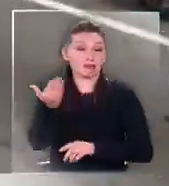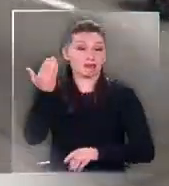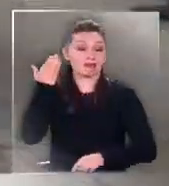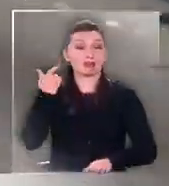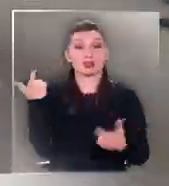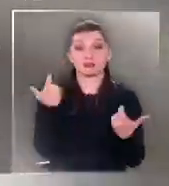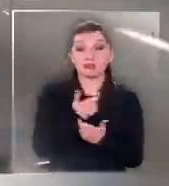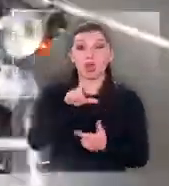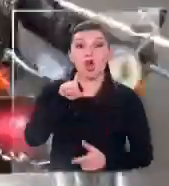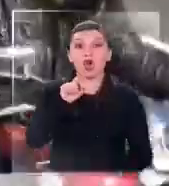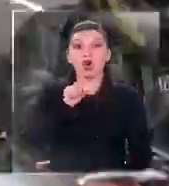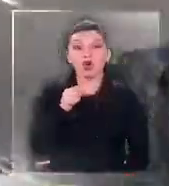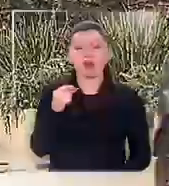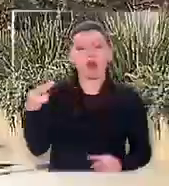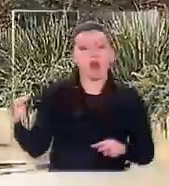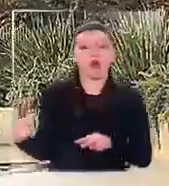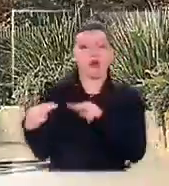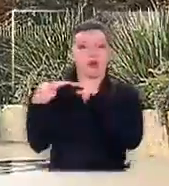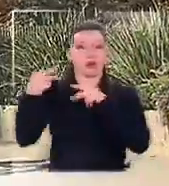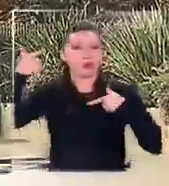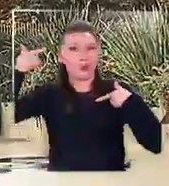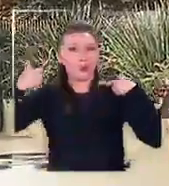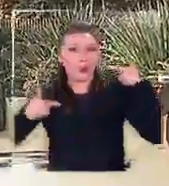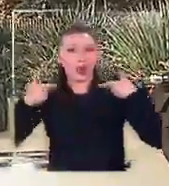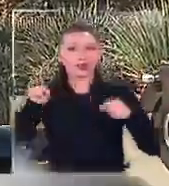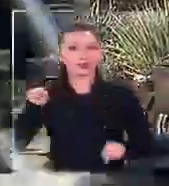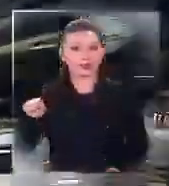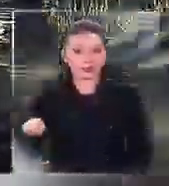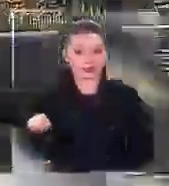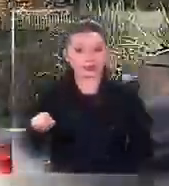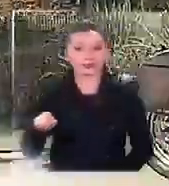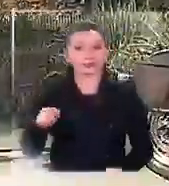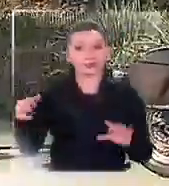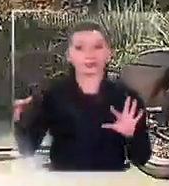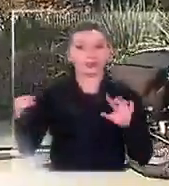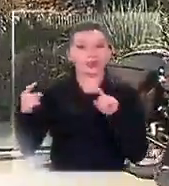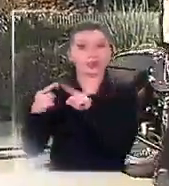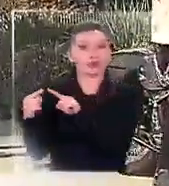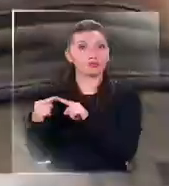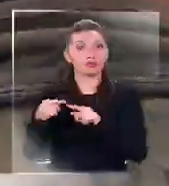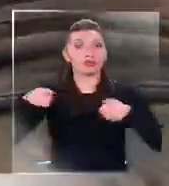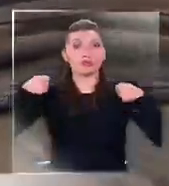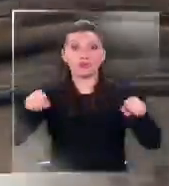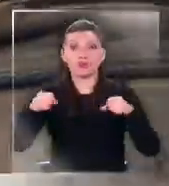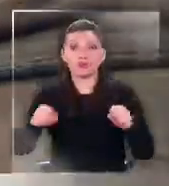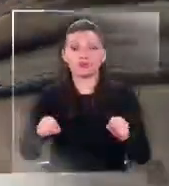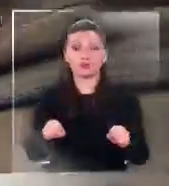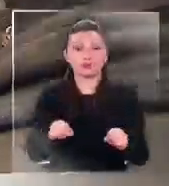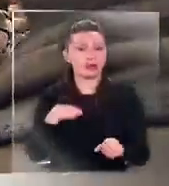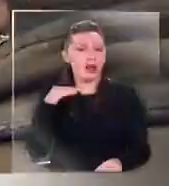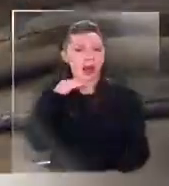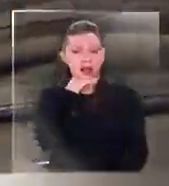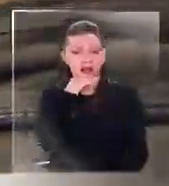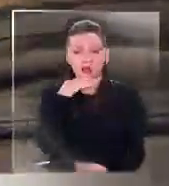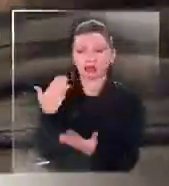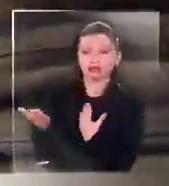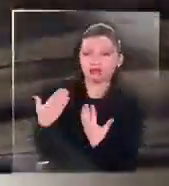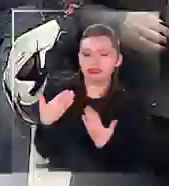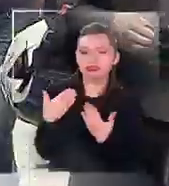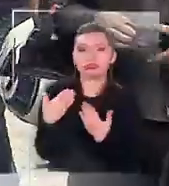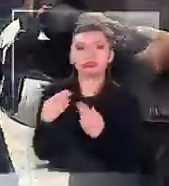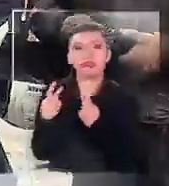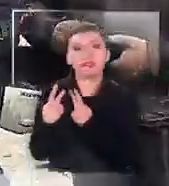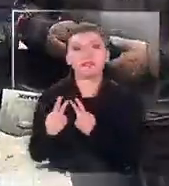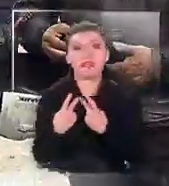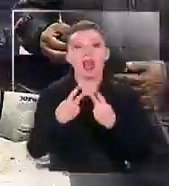humorista Coco Legrand conoció al Guaso Choppers. La conexión en torno a las motos Harleys fue inmediata. Un viaje al